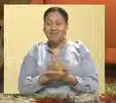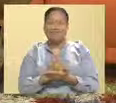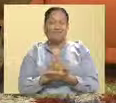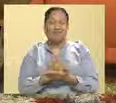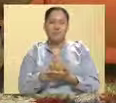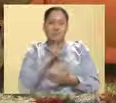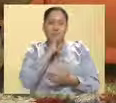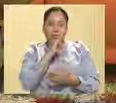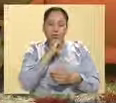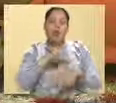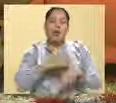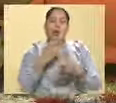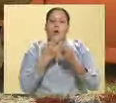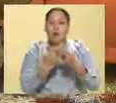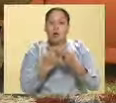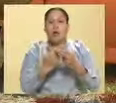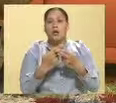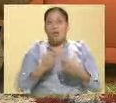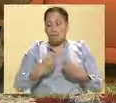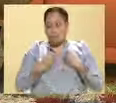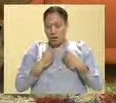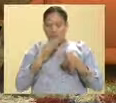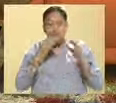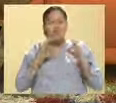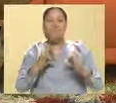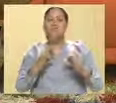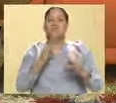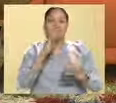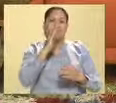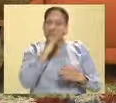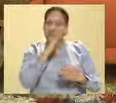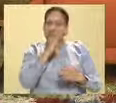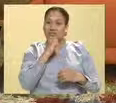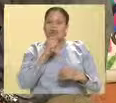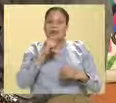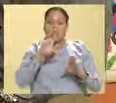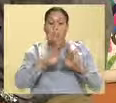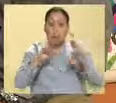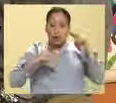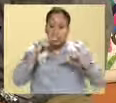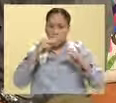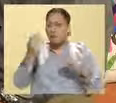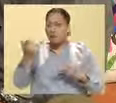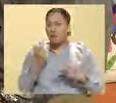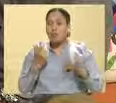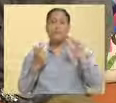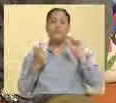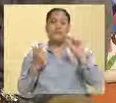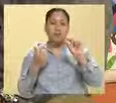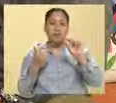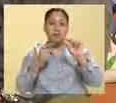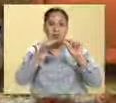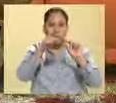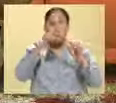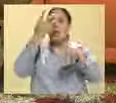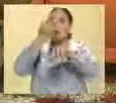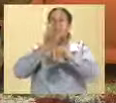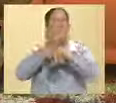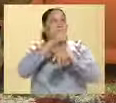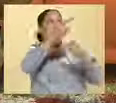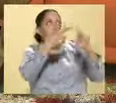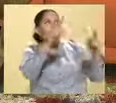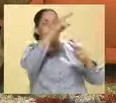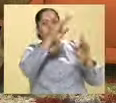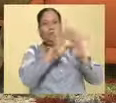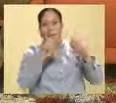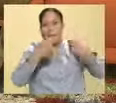suficiente para tener una vida digna, ¿no? Claro, por supuesto. Entonces, ese es el nivel salarial que si lo comparas con Estados Unidos, porque